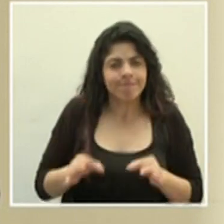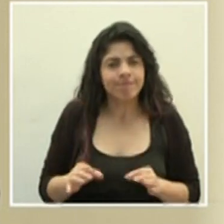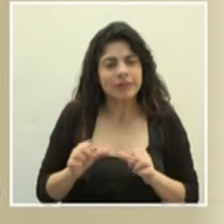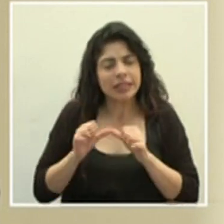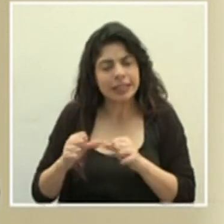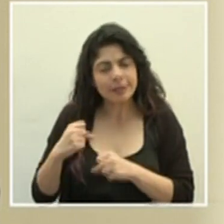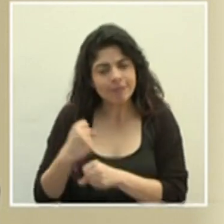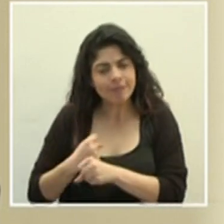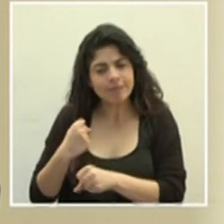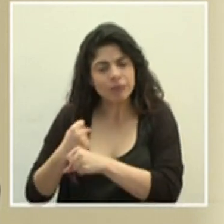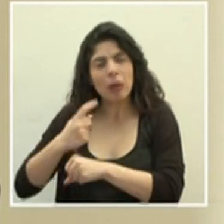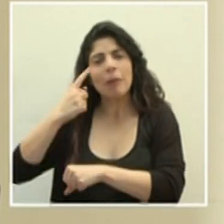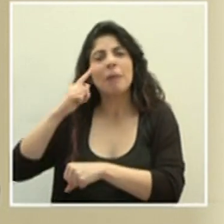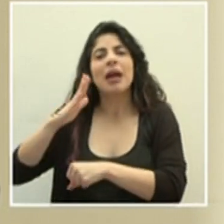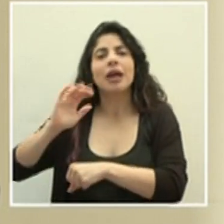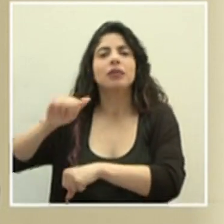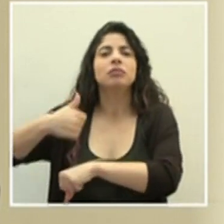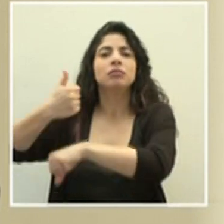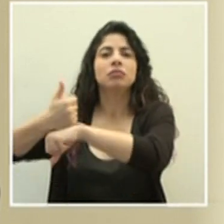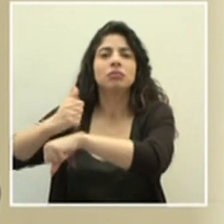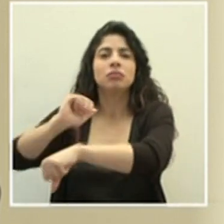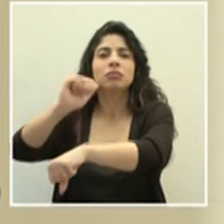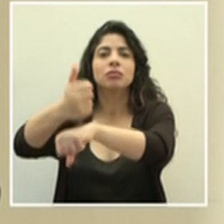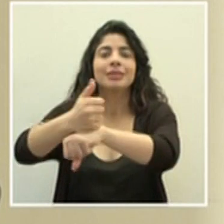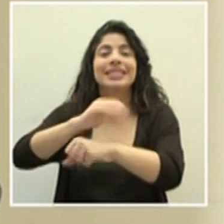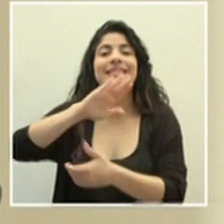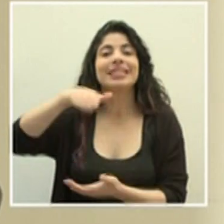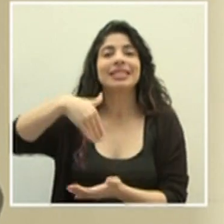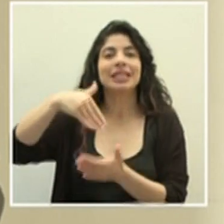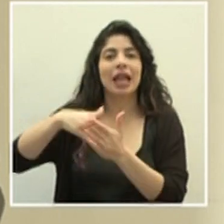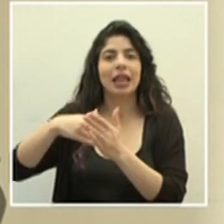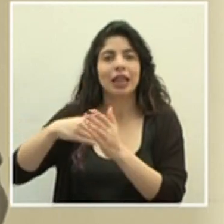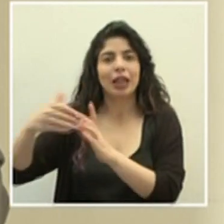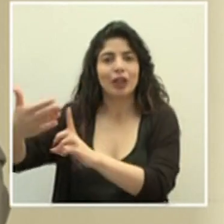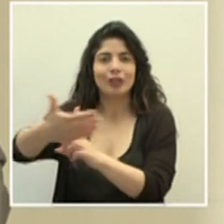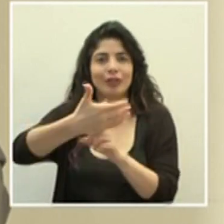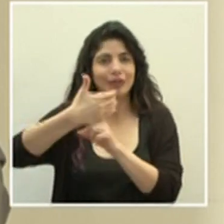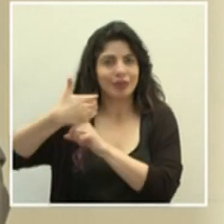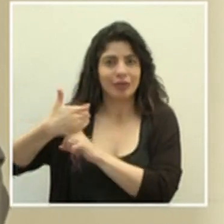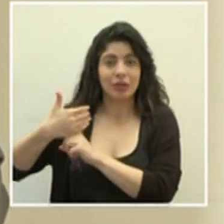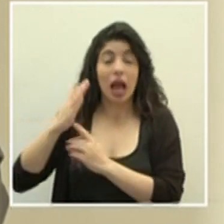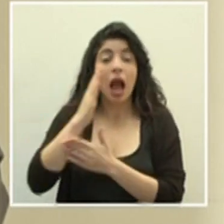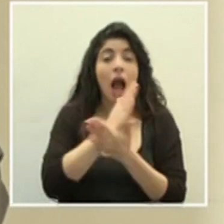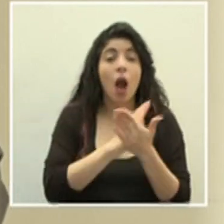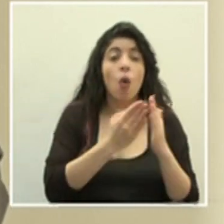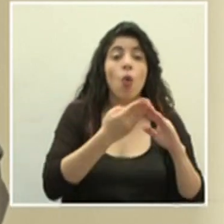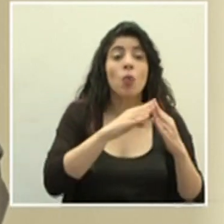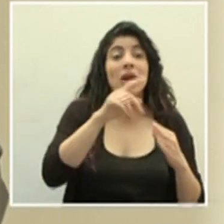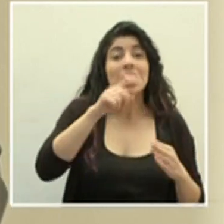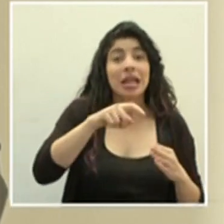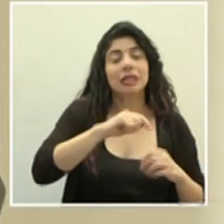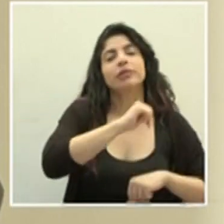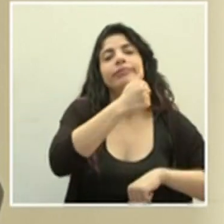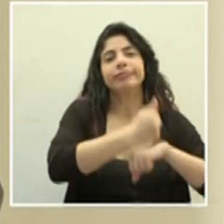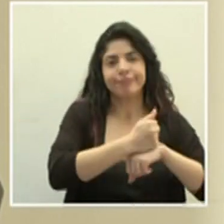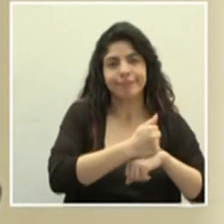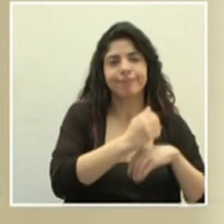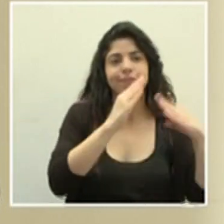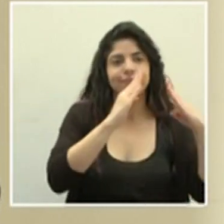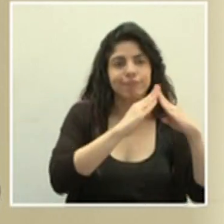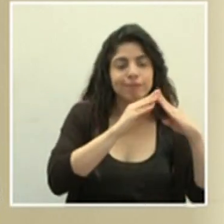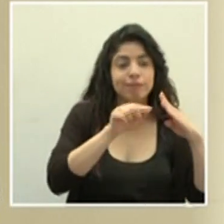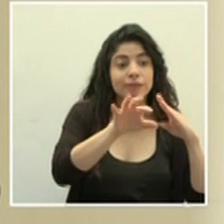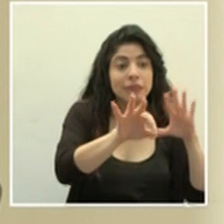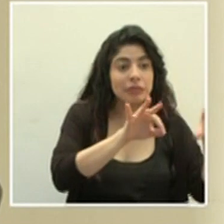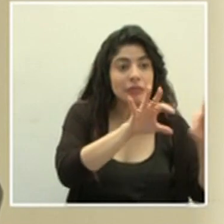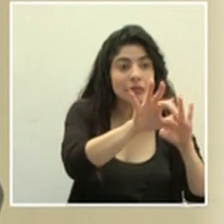para poder establecer los centros de aislamiento en las comunidades que así lo requieran, y para eso estaremos coordinando